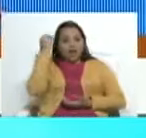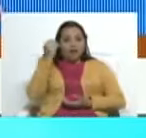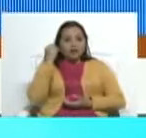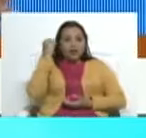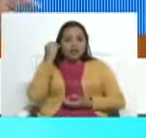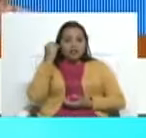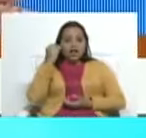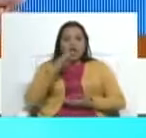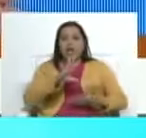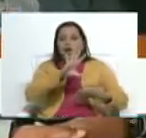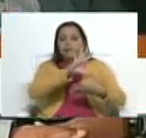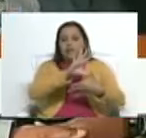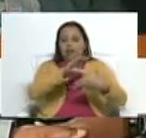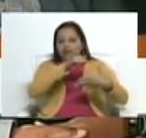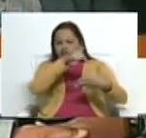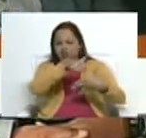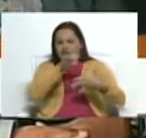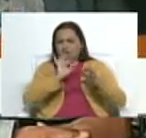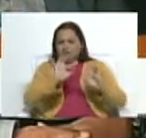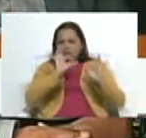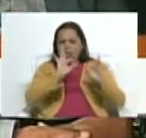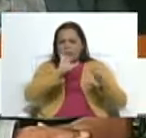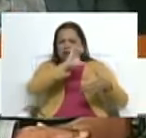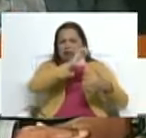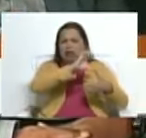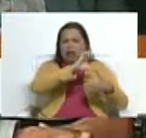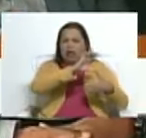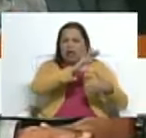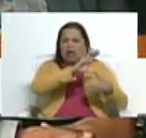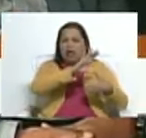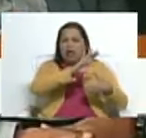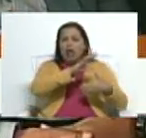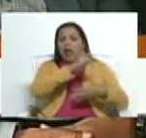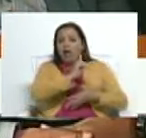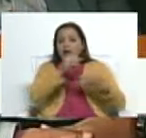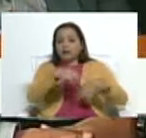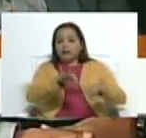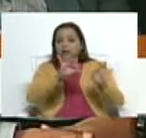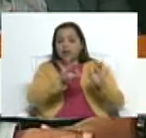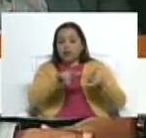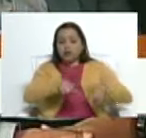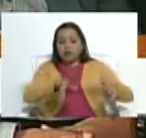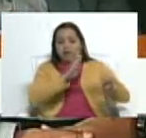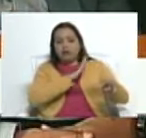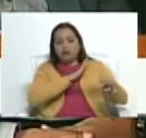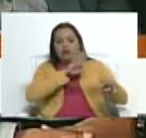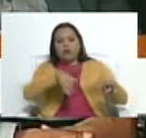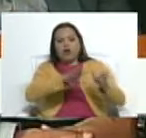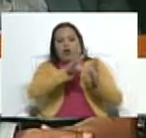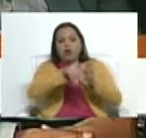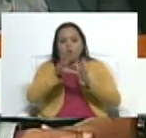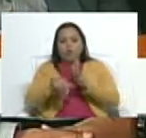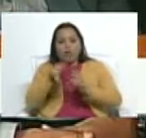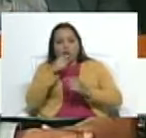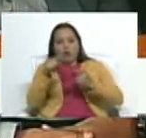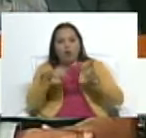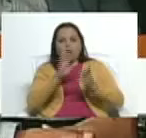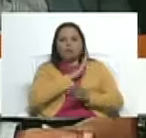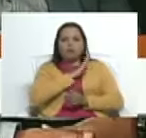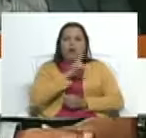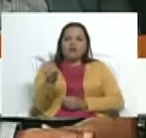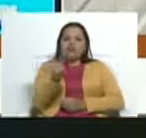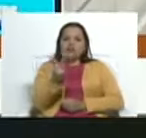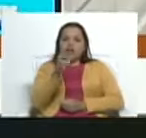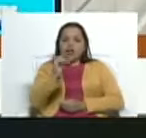este continente su patio trasero donde ellos pueden hacer y deshacer, entre ellos robarse las inmensas riquezas que tiene